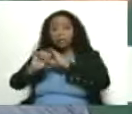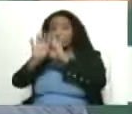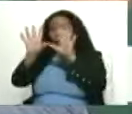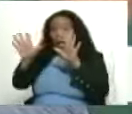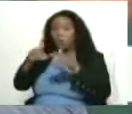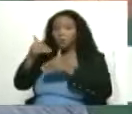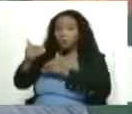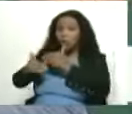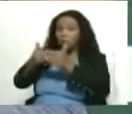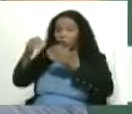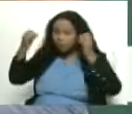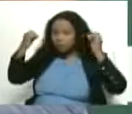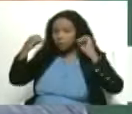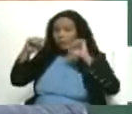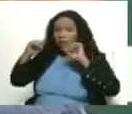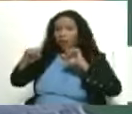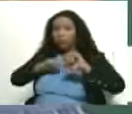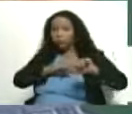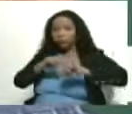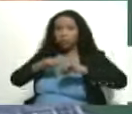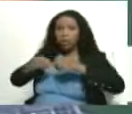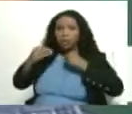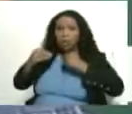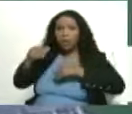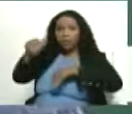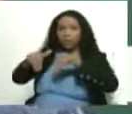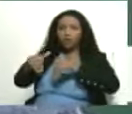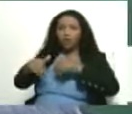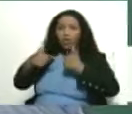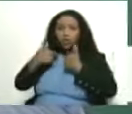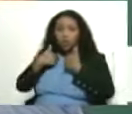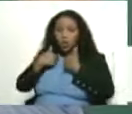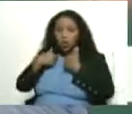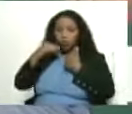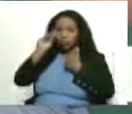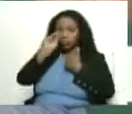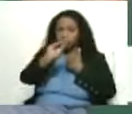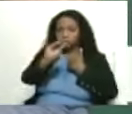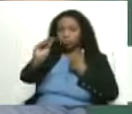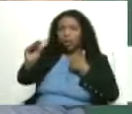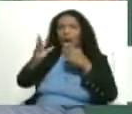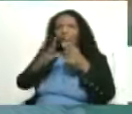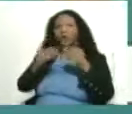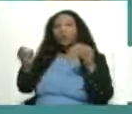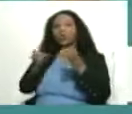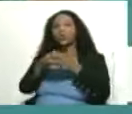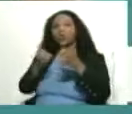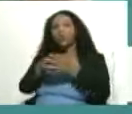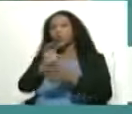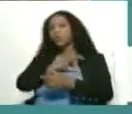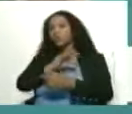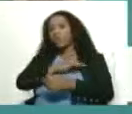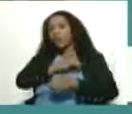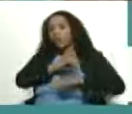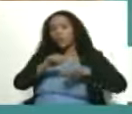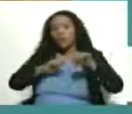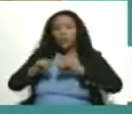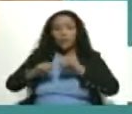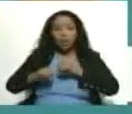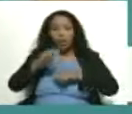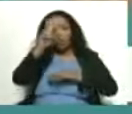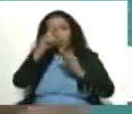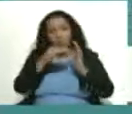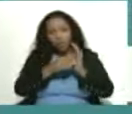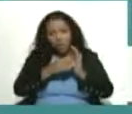todo el ejercicio de movilización para el voto. Así que yo convoco a todas las organizaciones, a todos los movimientos, a los más de